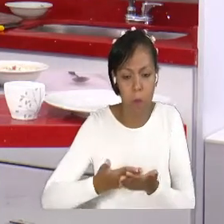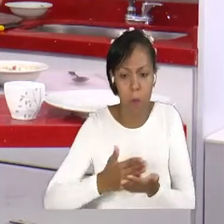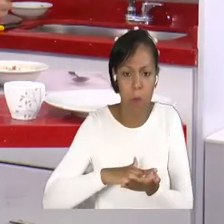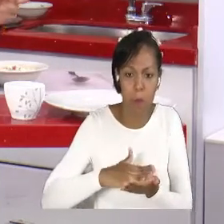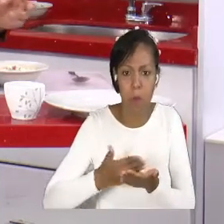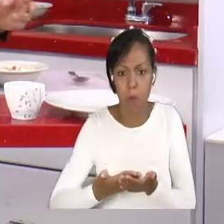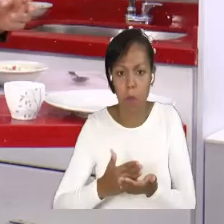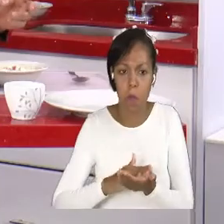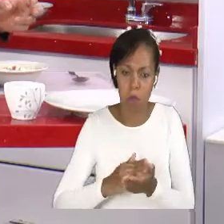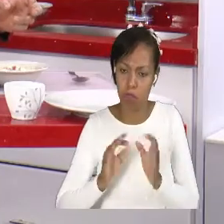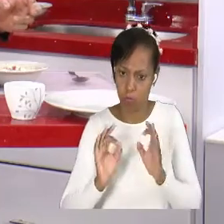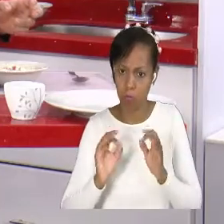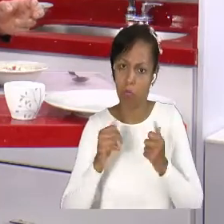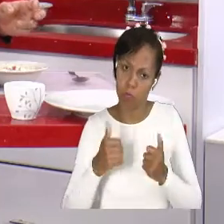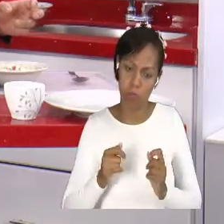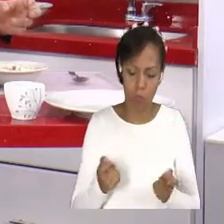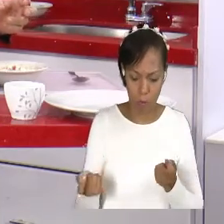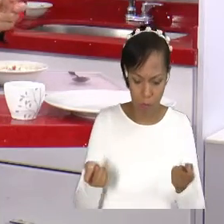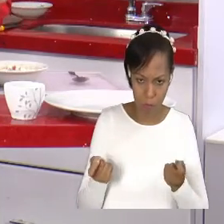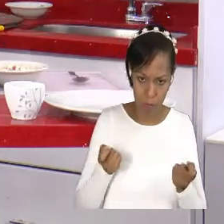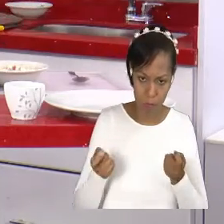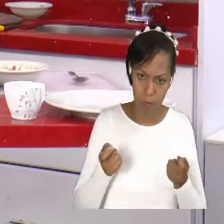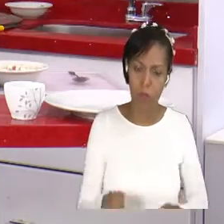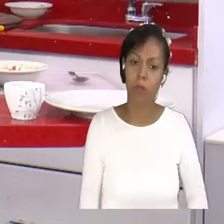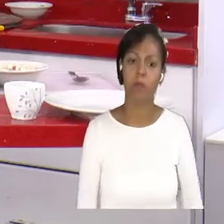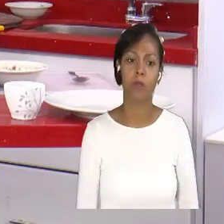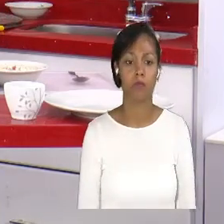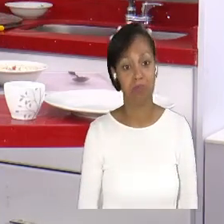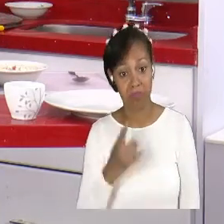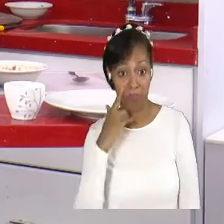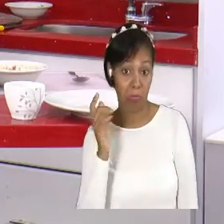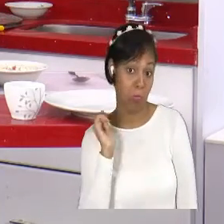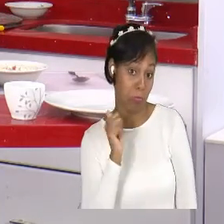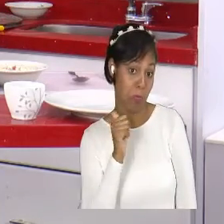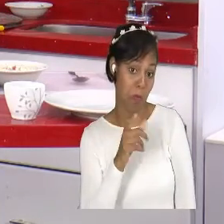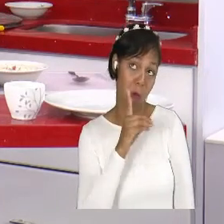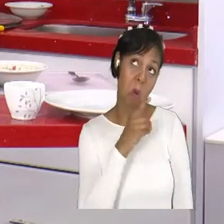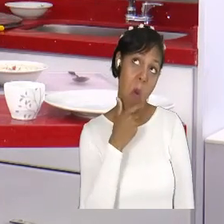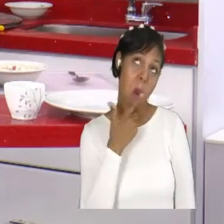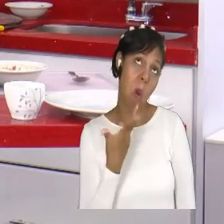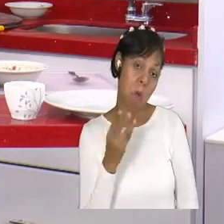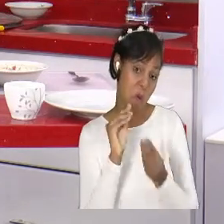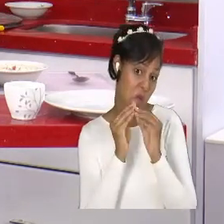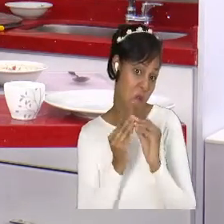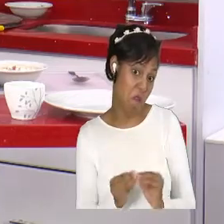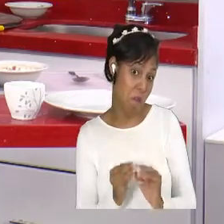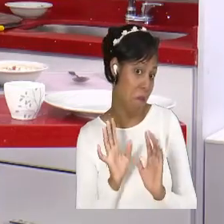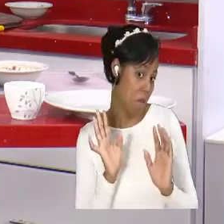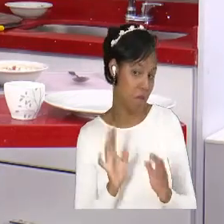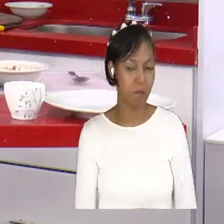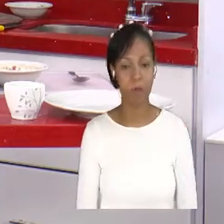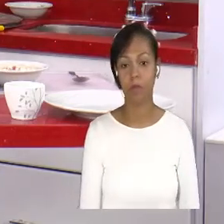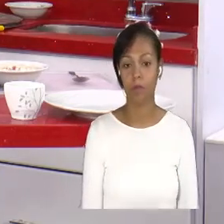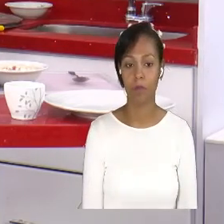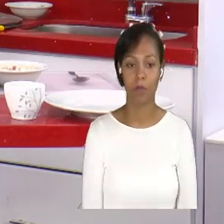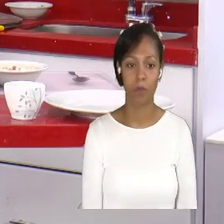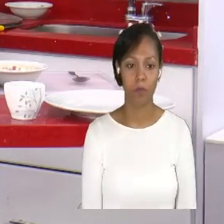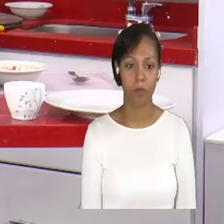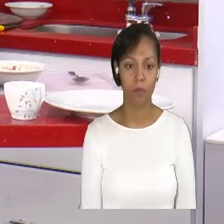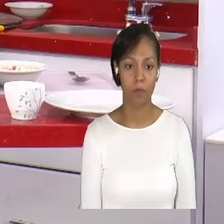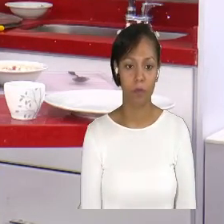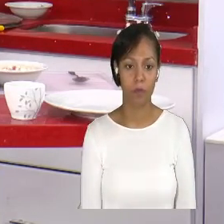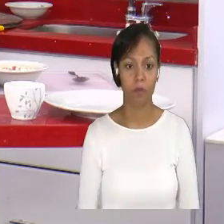ponemos la piña, como lo quieras presentar, ponemos el calabacín. Ajá. Si quieres puedes adicionar